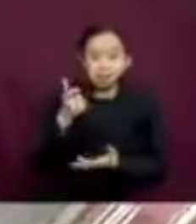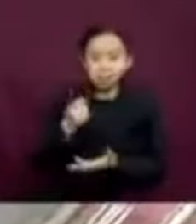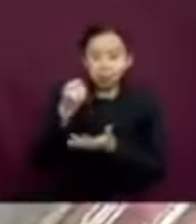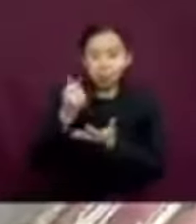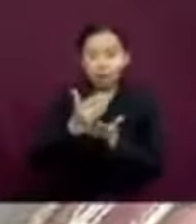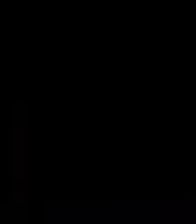y